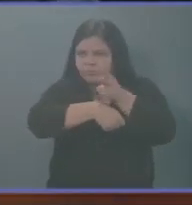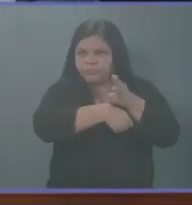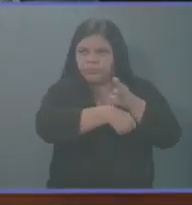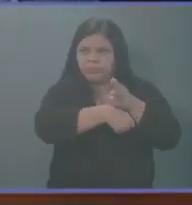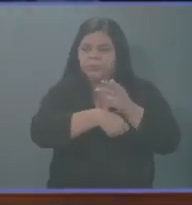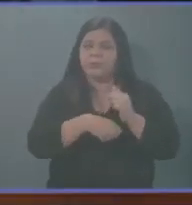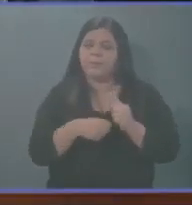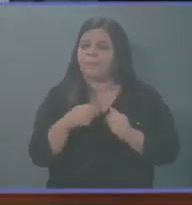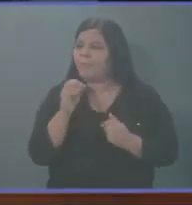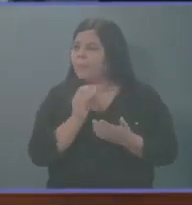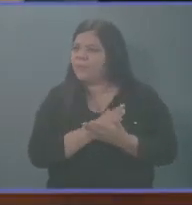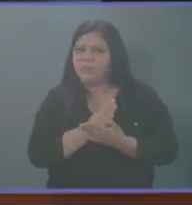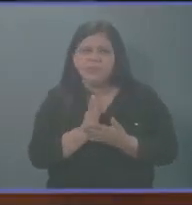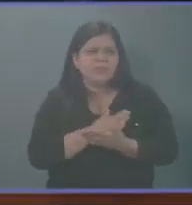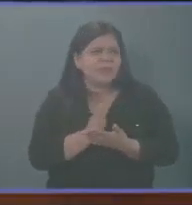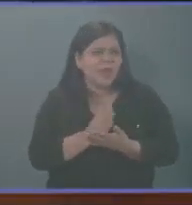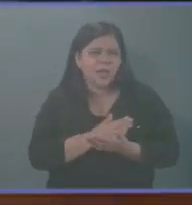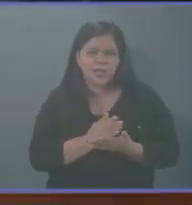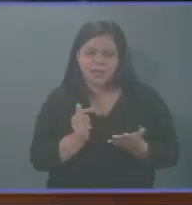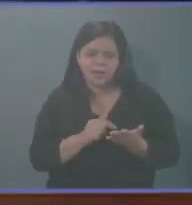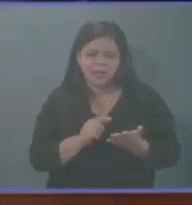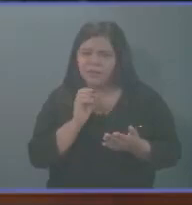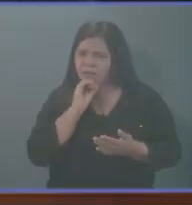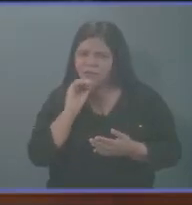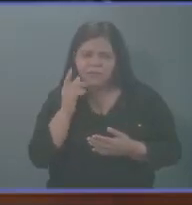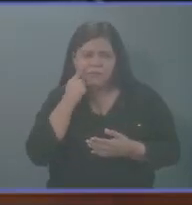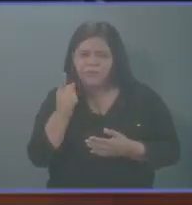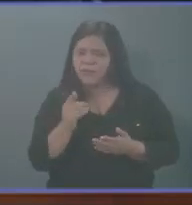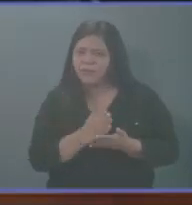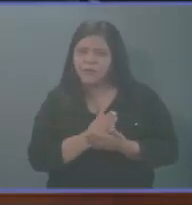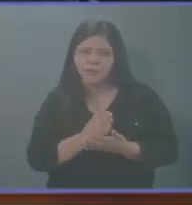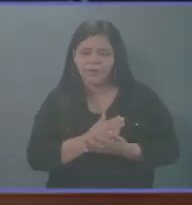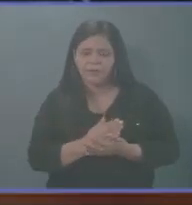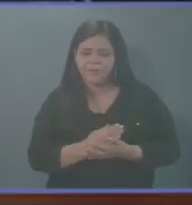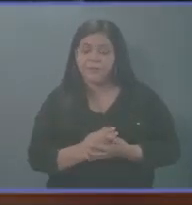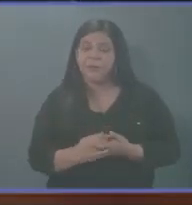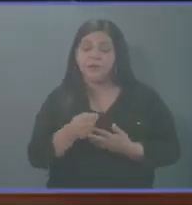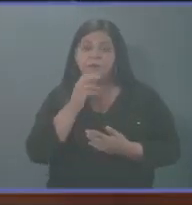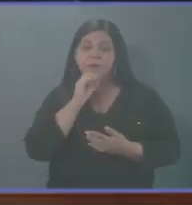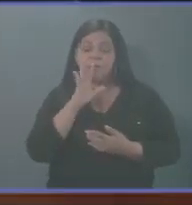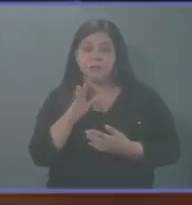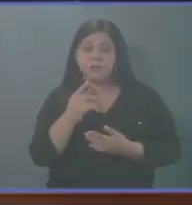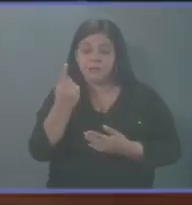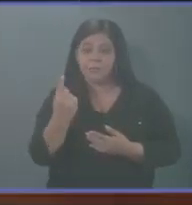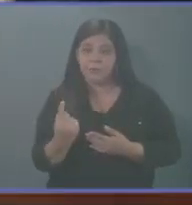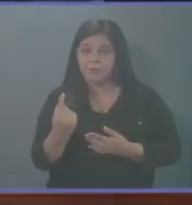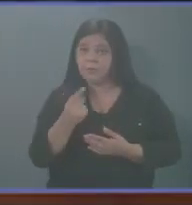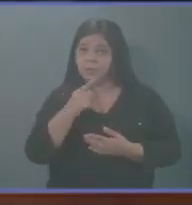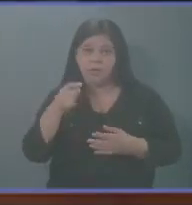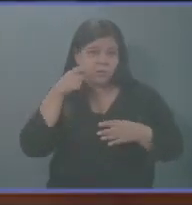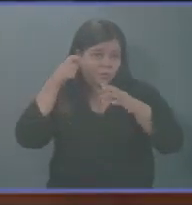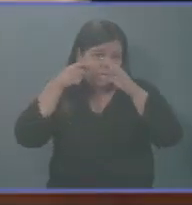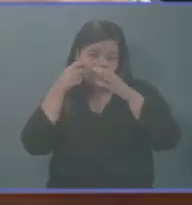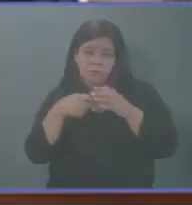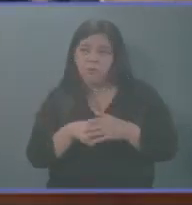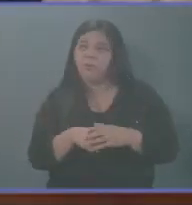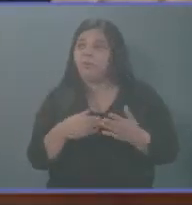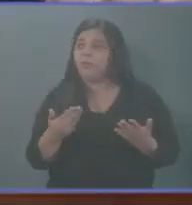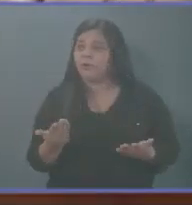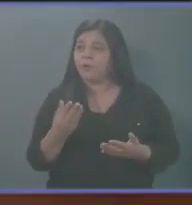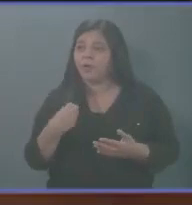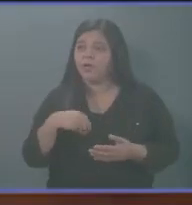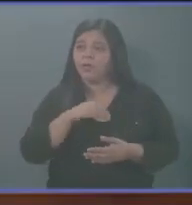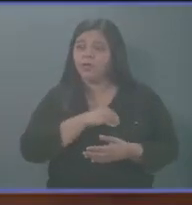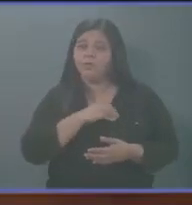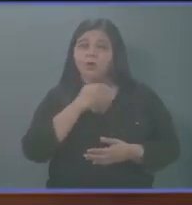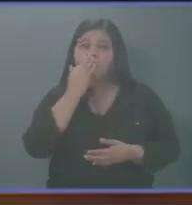no hay nada de eso. Eso dice que él no lo grabó, porque dice que el doctor